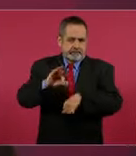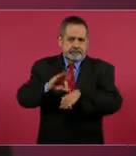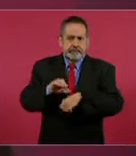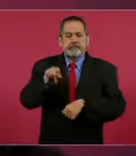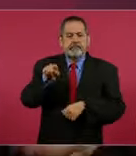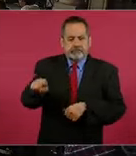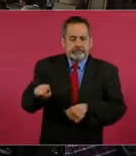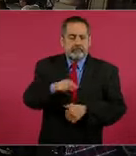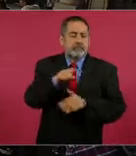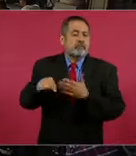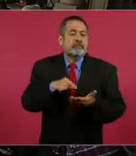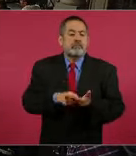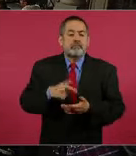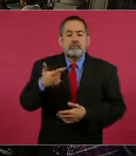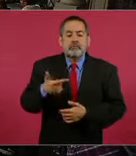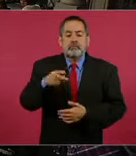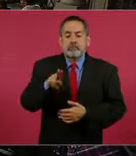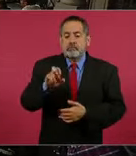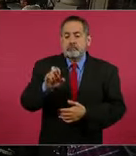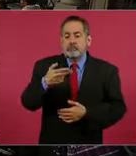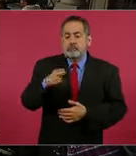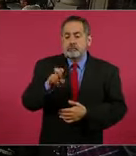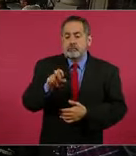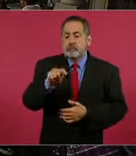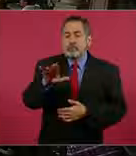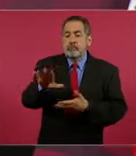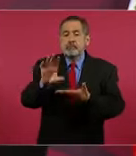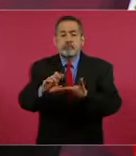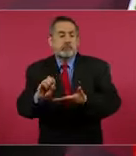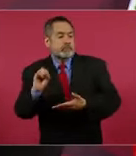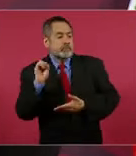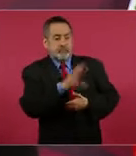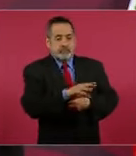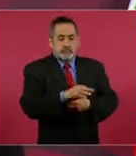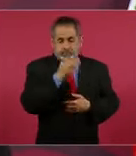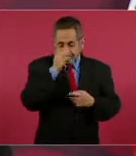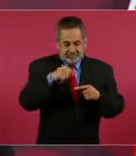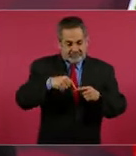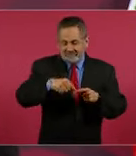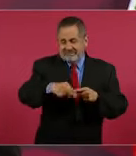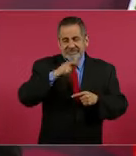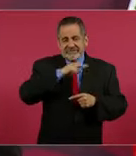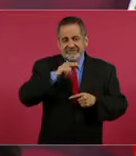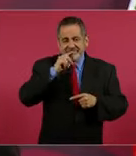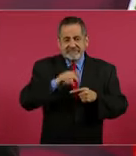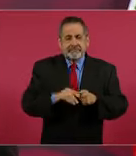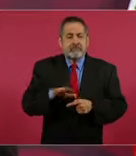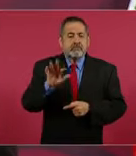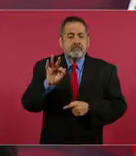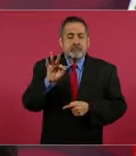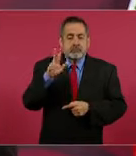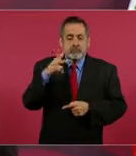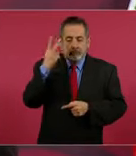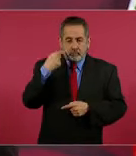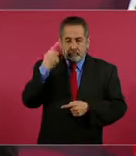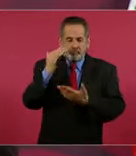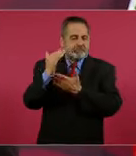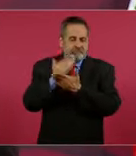Huehuetoca se manda y tiene que llegar en menos de 48 horas.